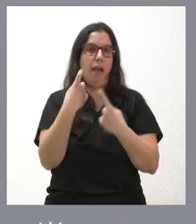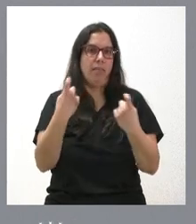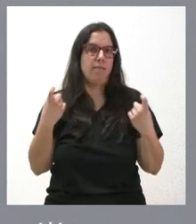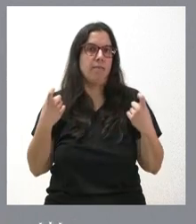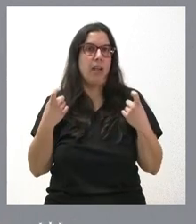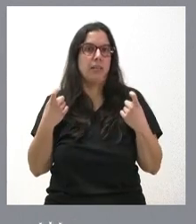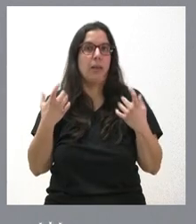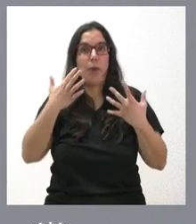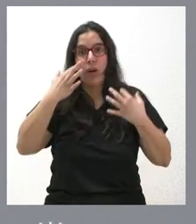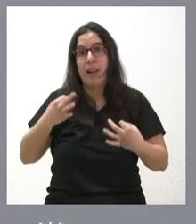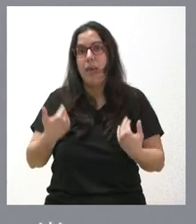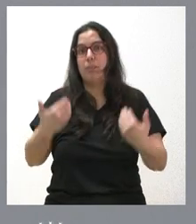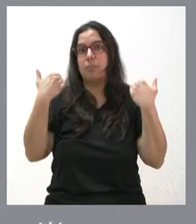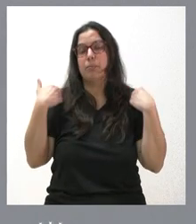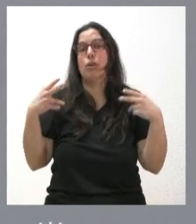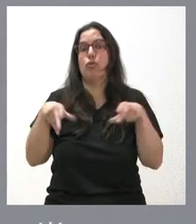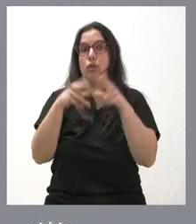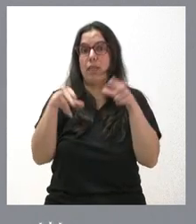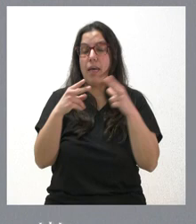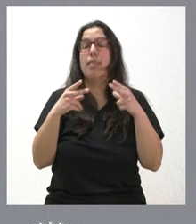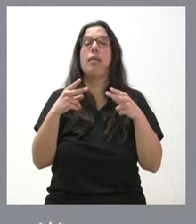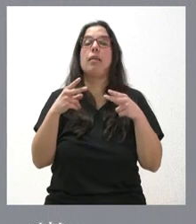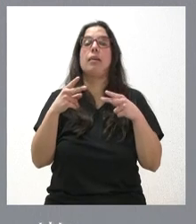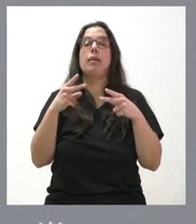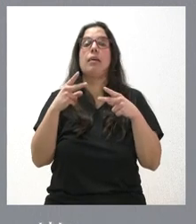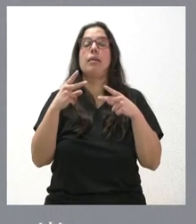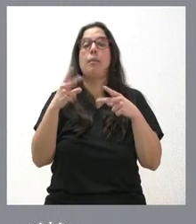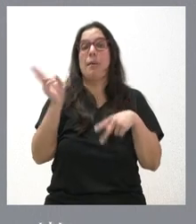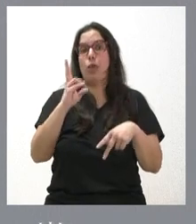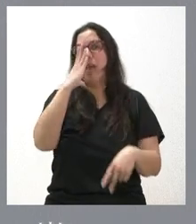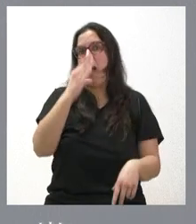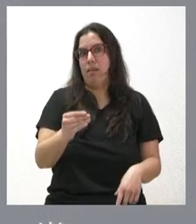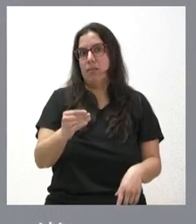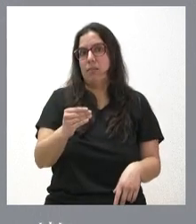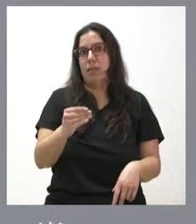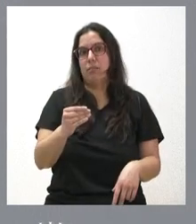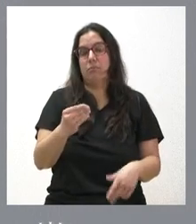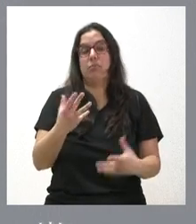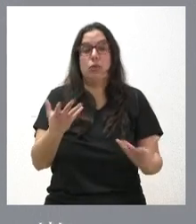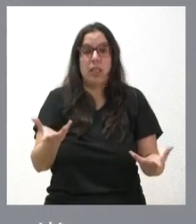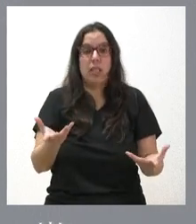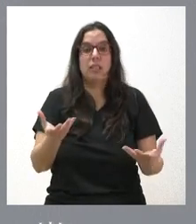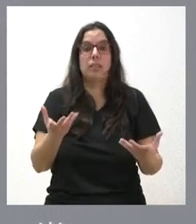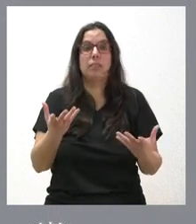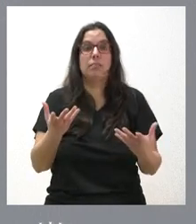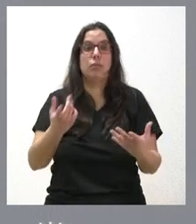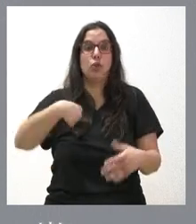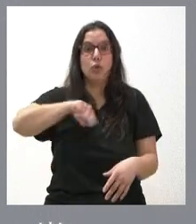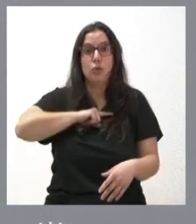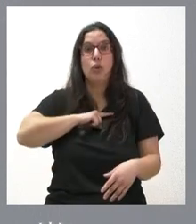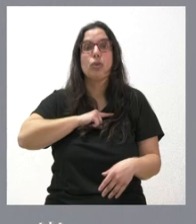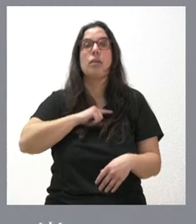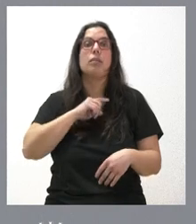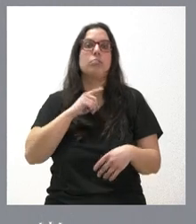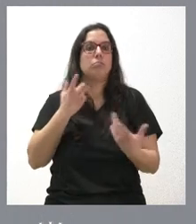aquí corresponde hacerlo es a la sociedad valladolis alta velocidad y por tanto nosotros lo que estamos es